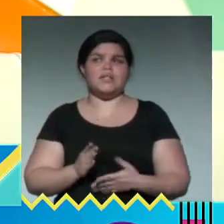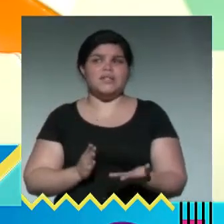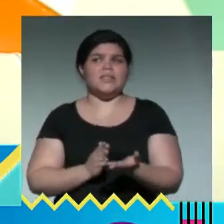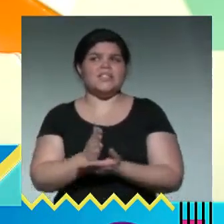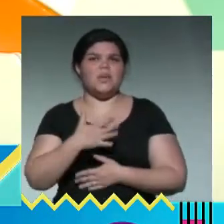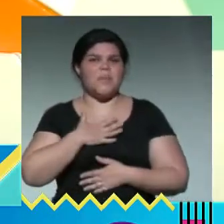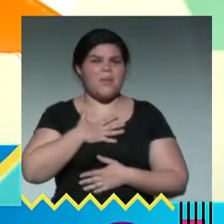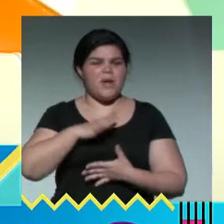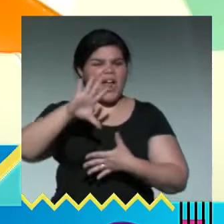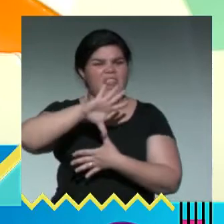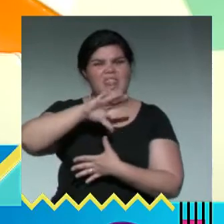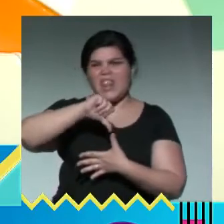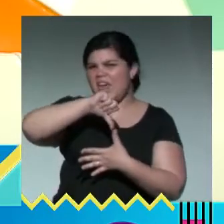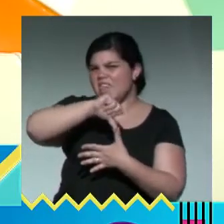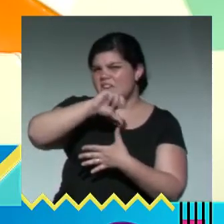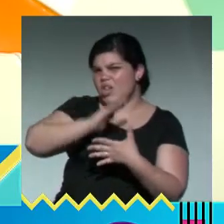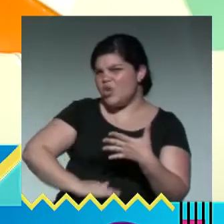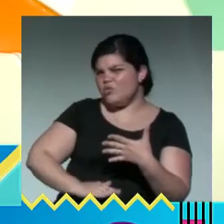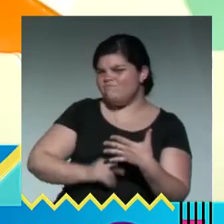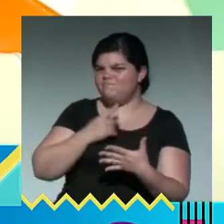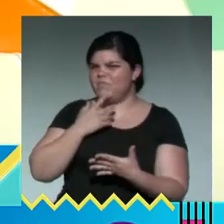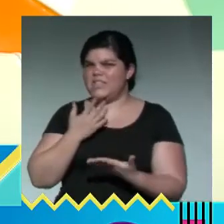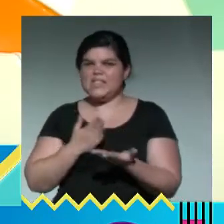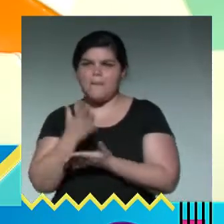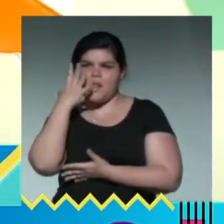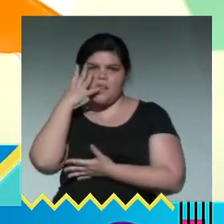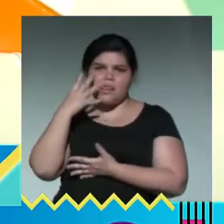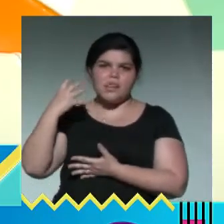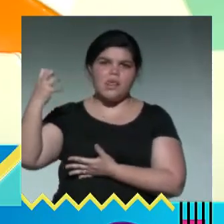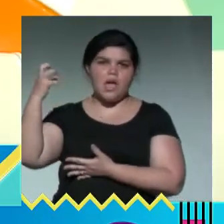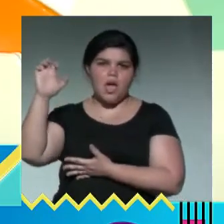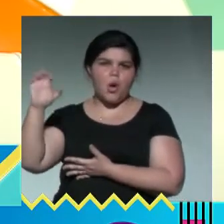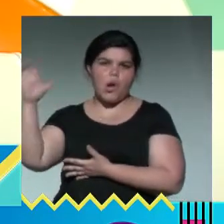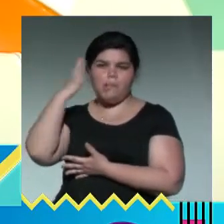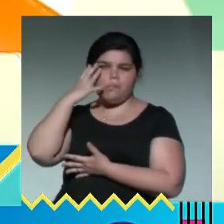poco latinoamericanos y mirar más hacia Europa. Es probable porque